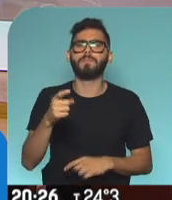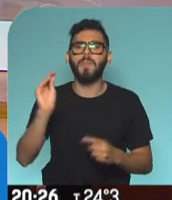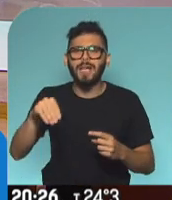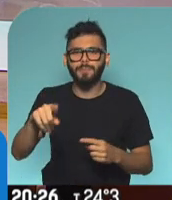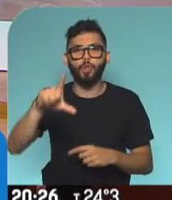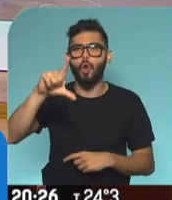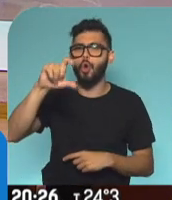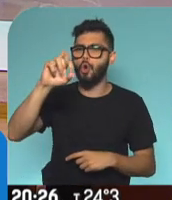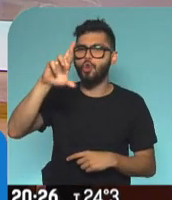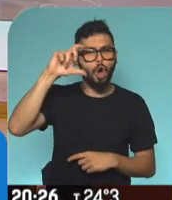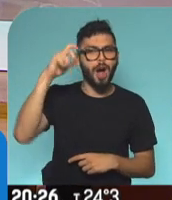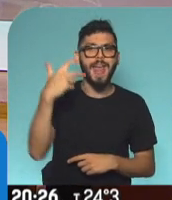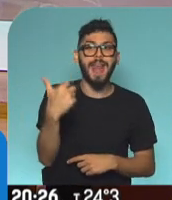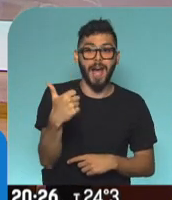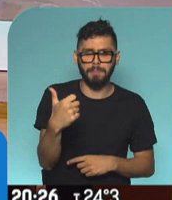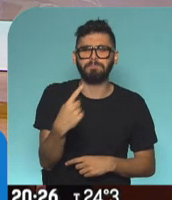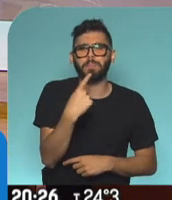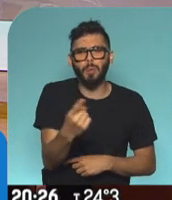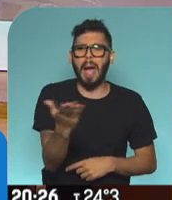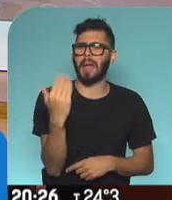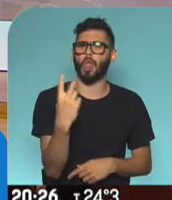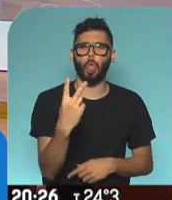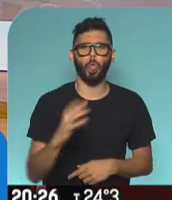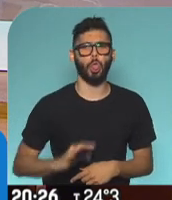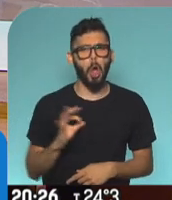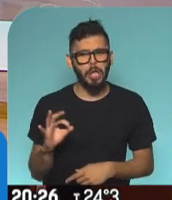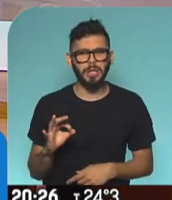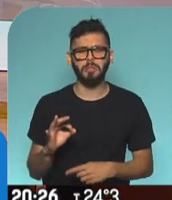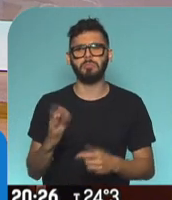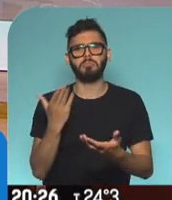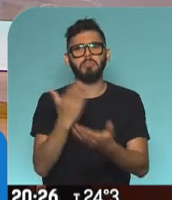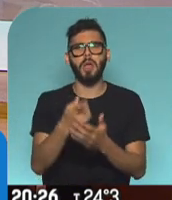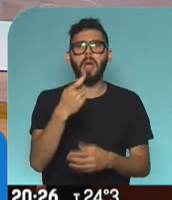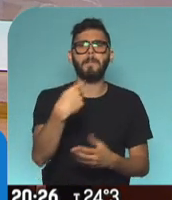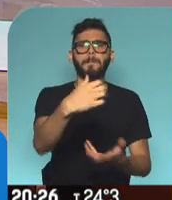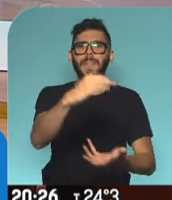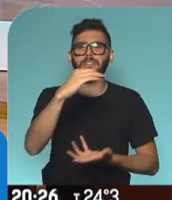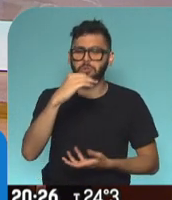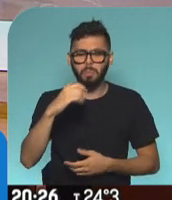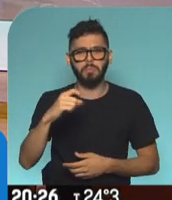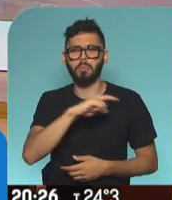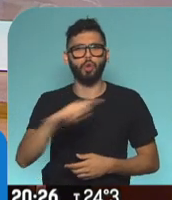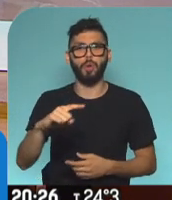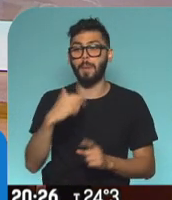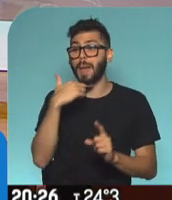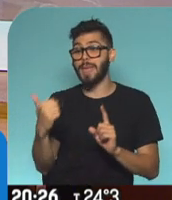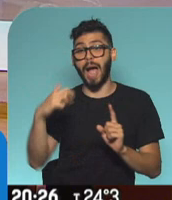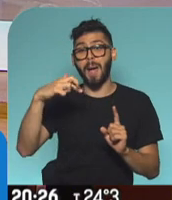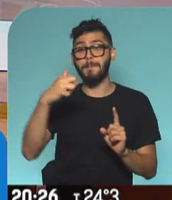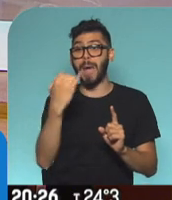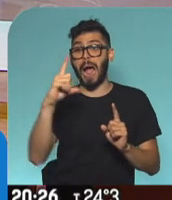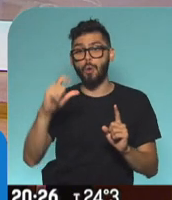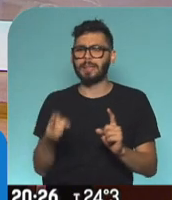lorena pregunta en este caso hace dos años le delegaron una pensión no contributiva para la hija paula la